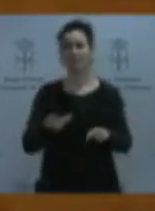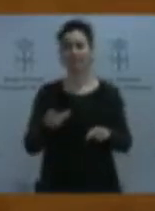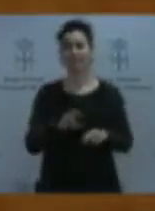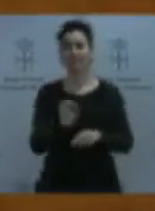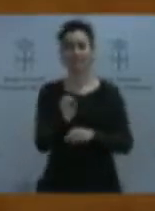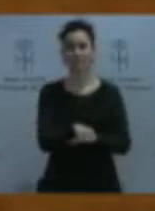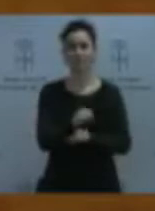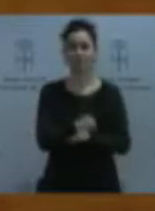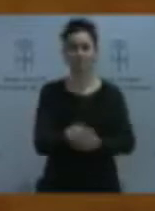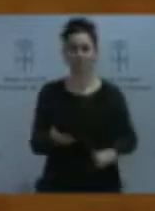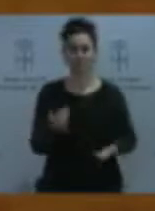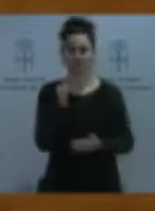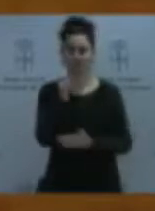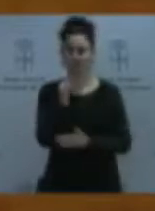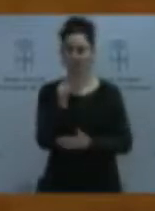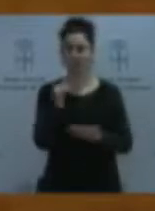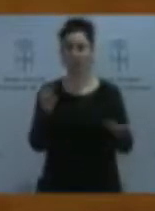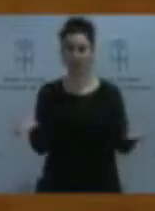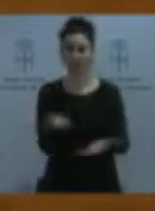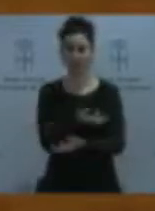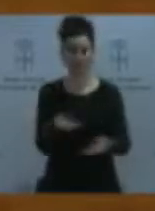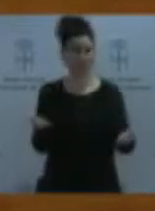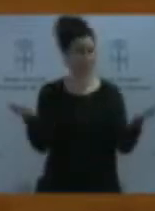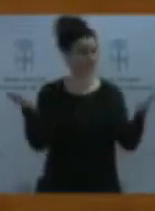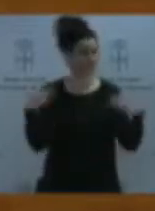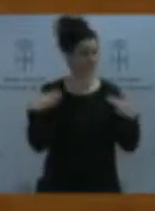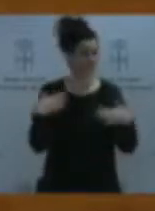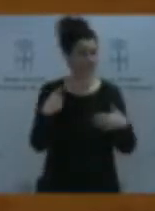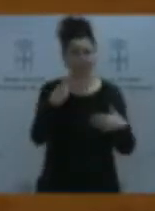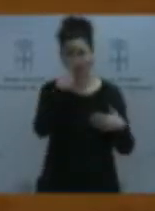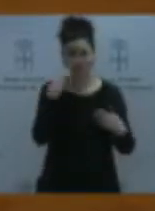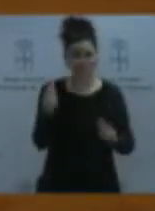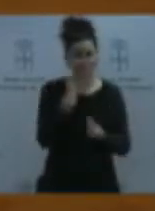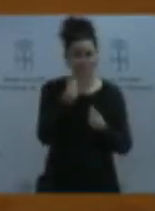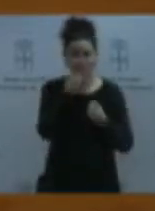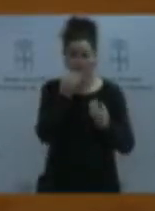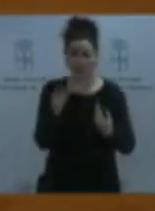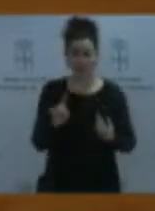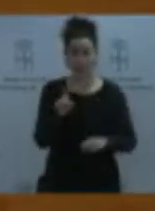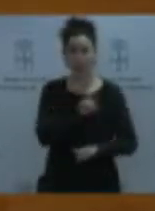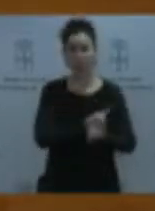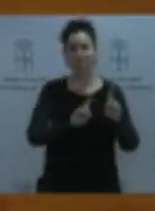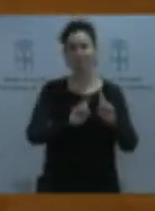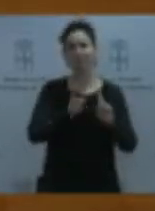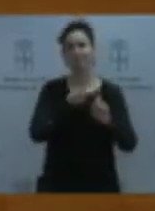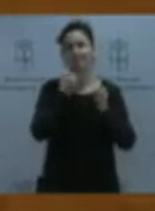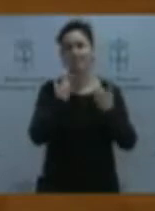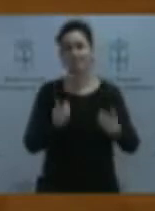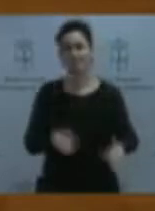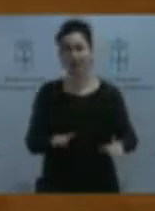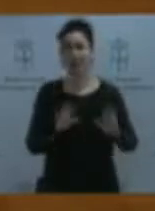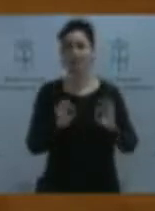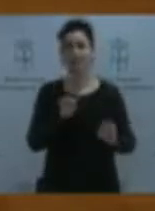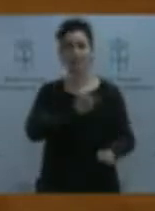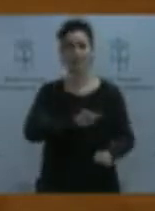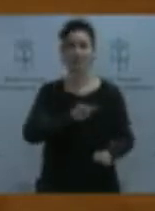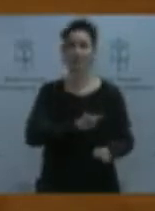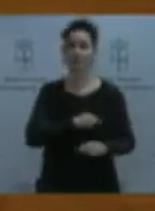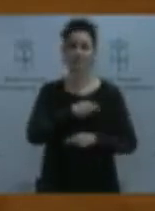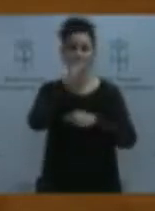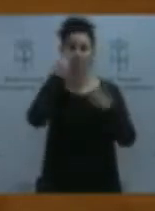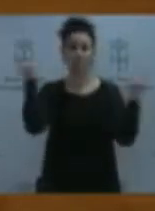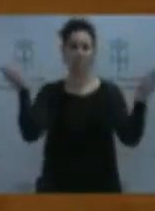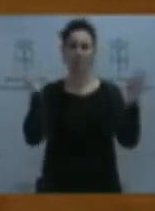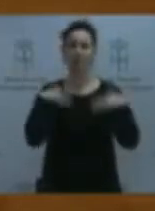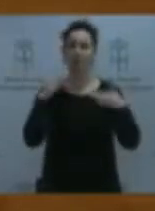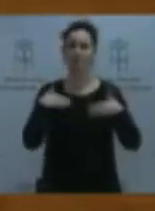clase política para resolver problemas y la percepción de falta de ética pública. Durante un tiempo, las instituciones